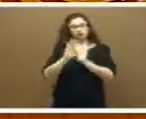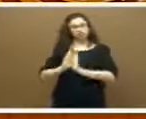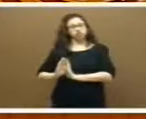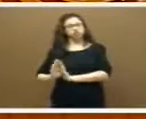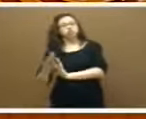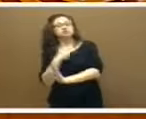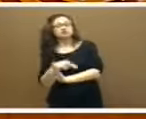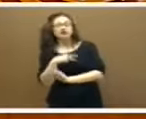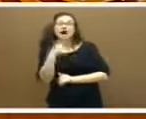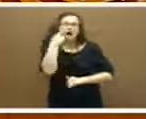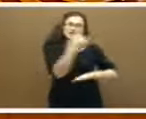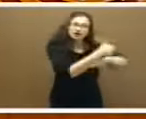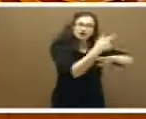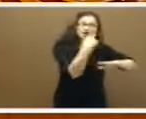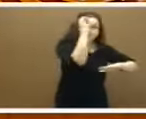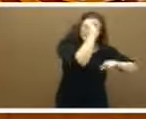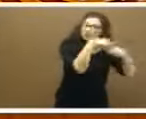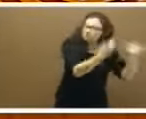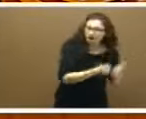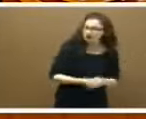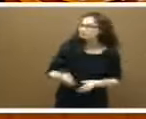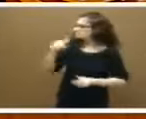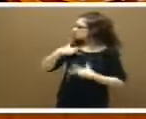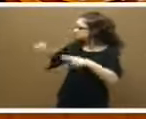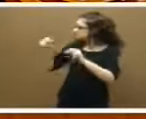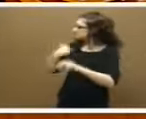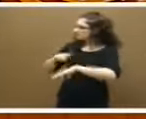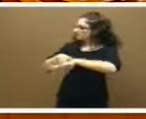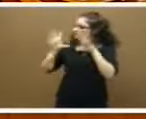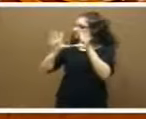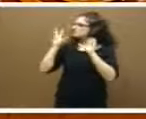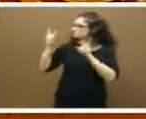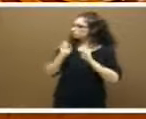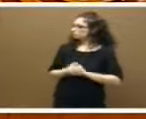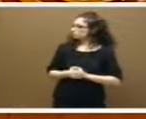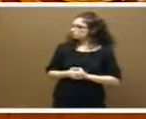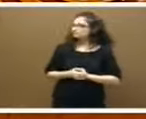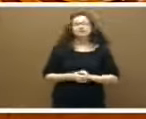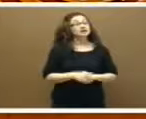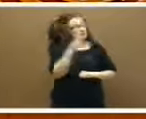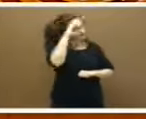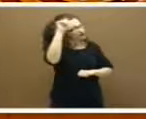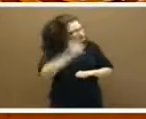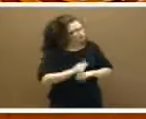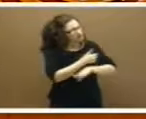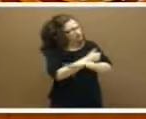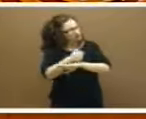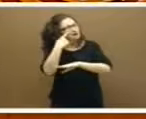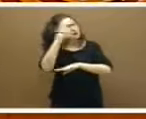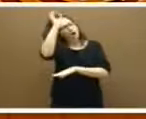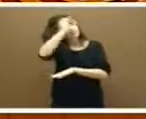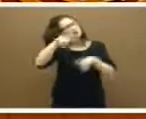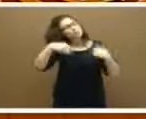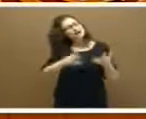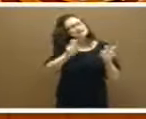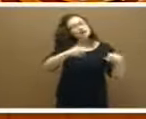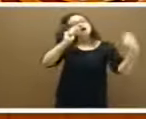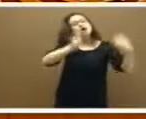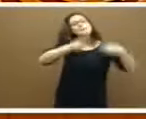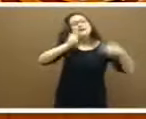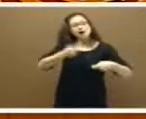asistencia sanitaria. Ya. Voy terminando. Y escuchen no, ya a los tiene ciudadanos. Que terminar. Tiene 10 segundos. Escuchen a los ciudadanos lo que opinan del sistema de copago.